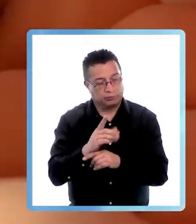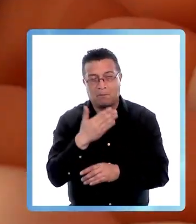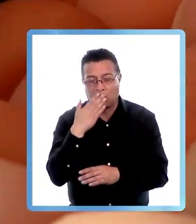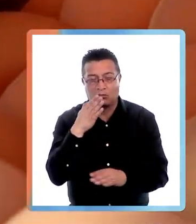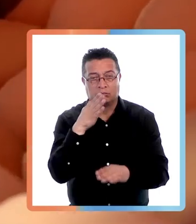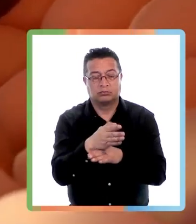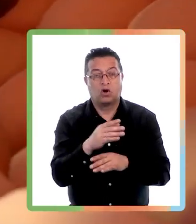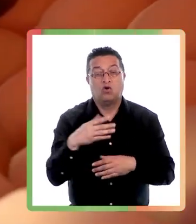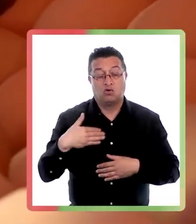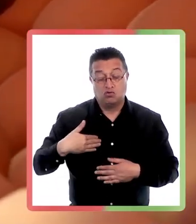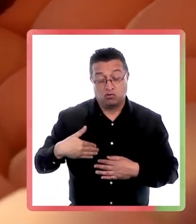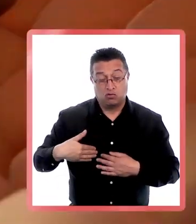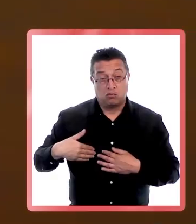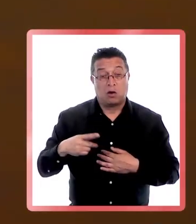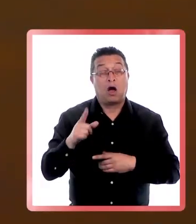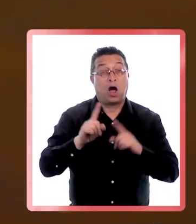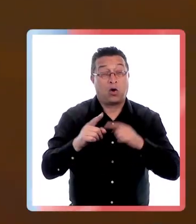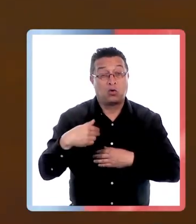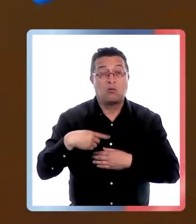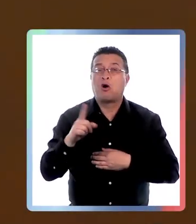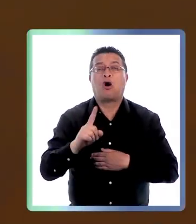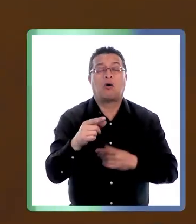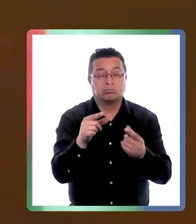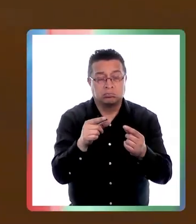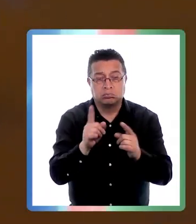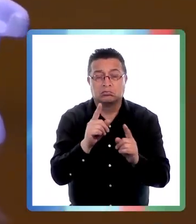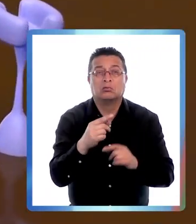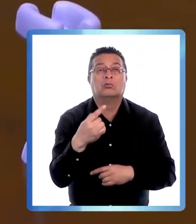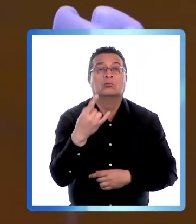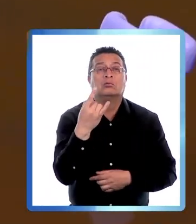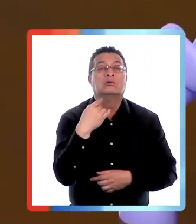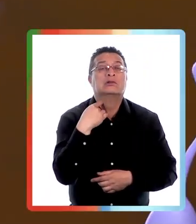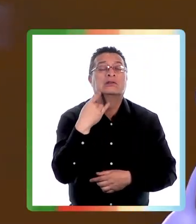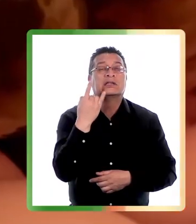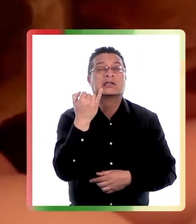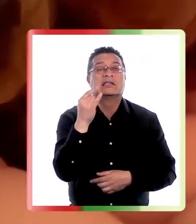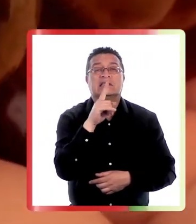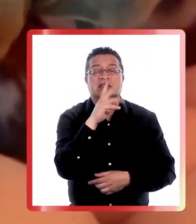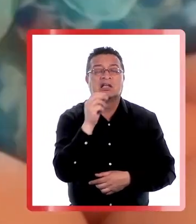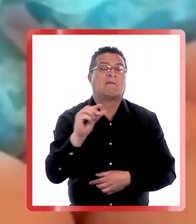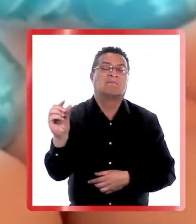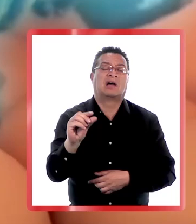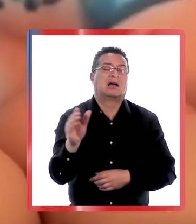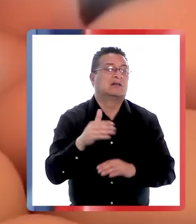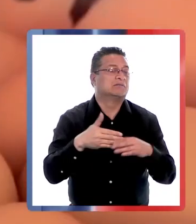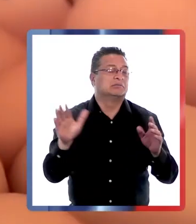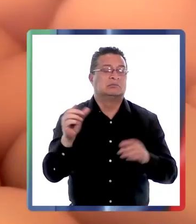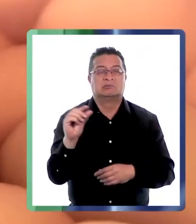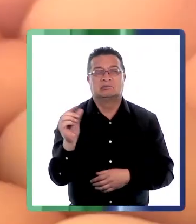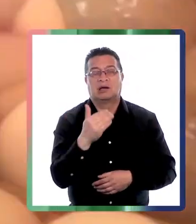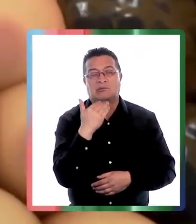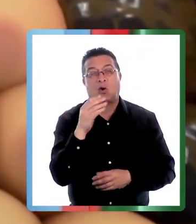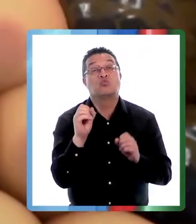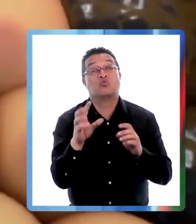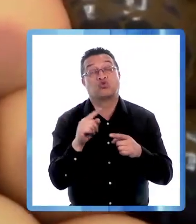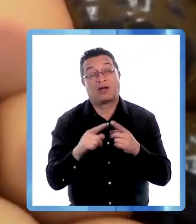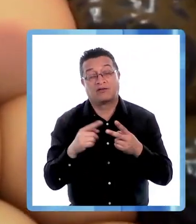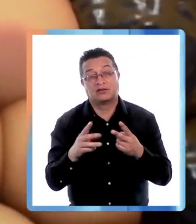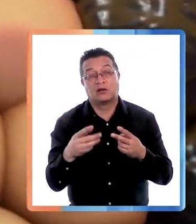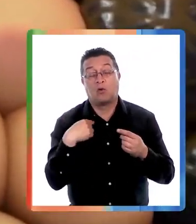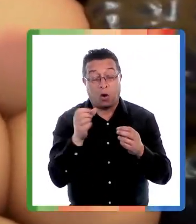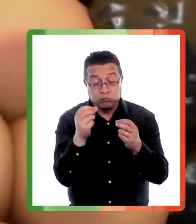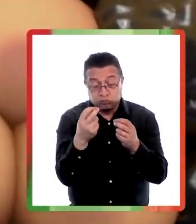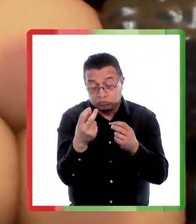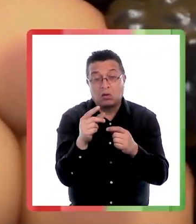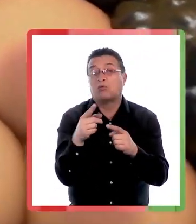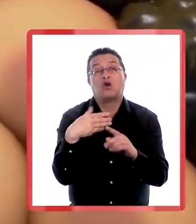verdad es que la mayoría de los nódulos palpables son buenos. Muchas veces son quistes que tienen cero importancia, muchas veces son